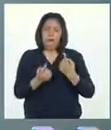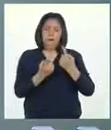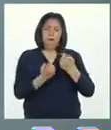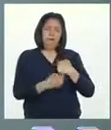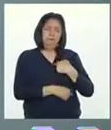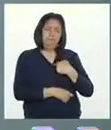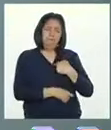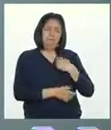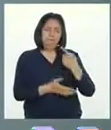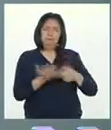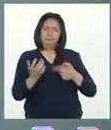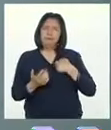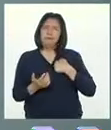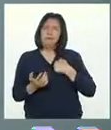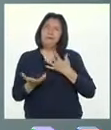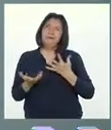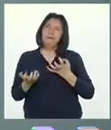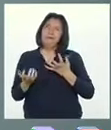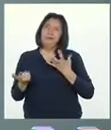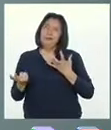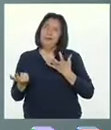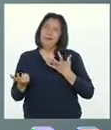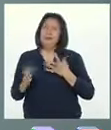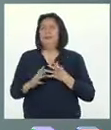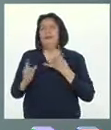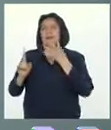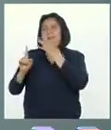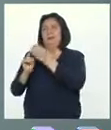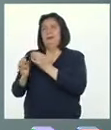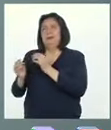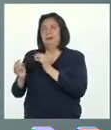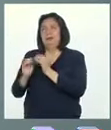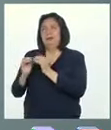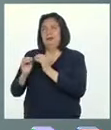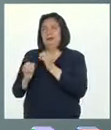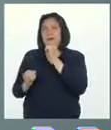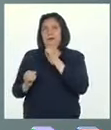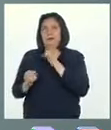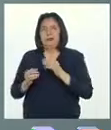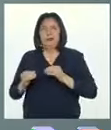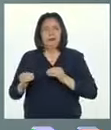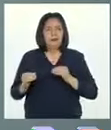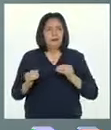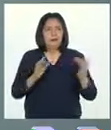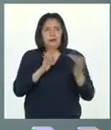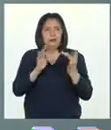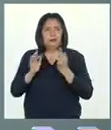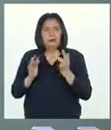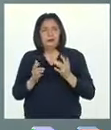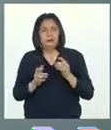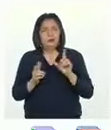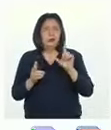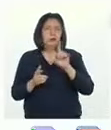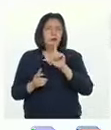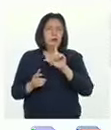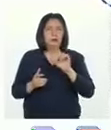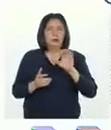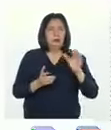pregunté, ¿qué espero conseguir para resolver la falta de interacción de Luis con sus amigos?